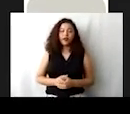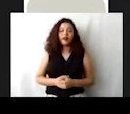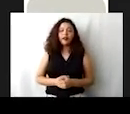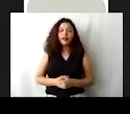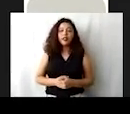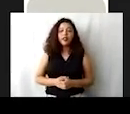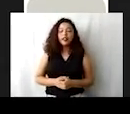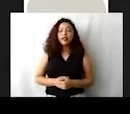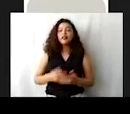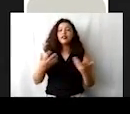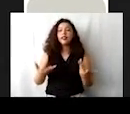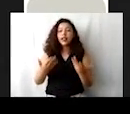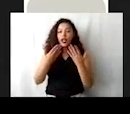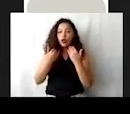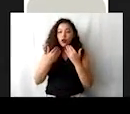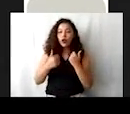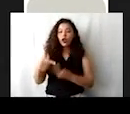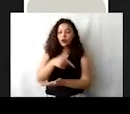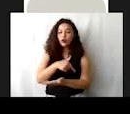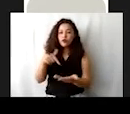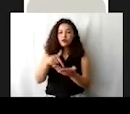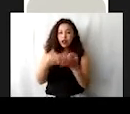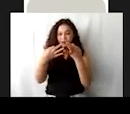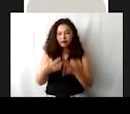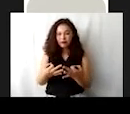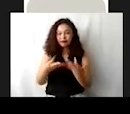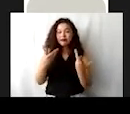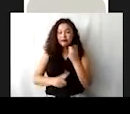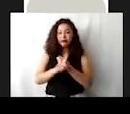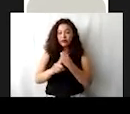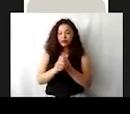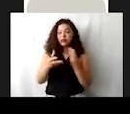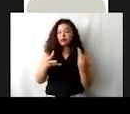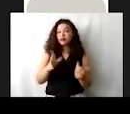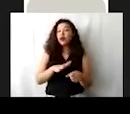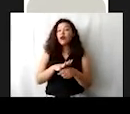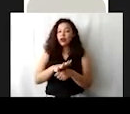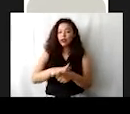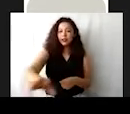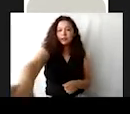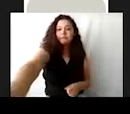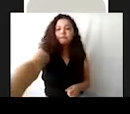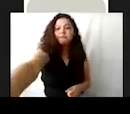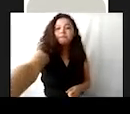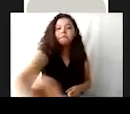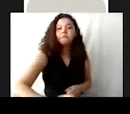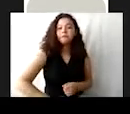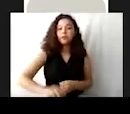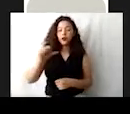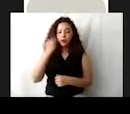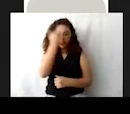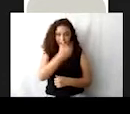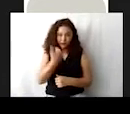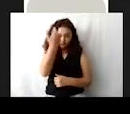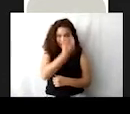el no tener el domicilio correcto, pues tienen unas que vamos a ver en la charla de este día.